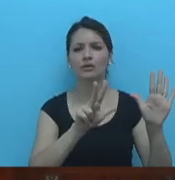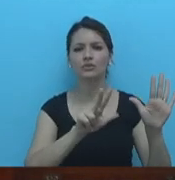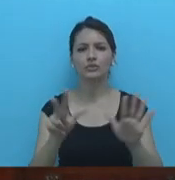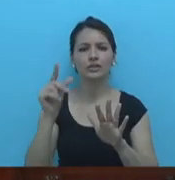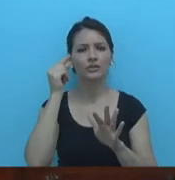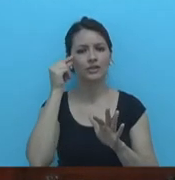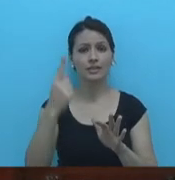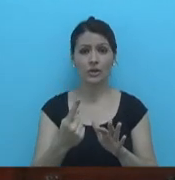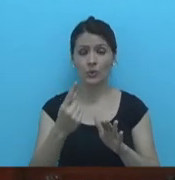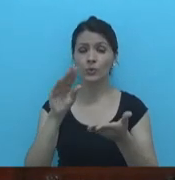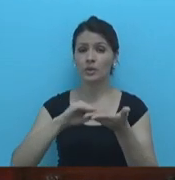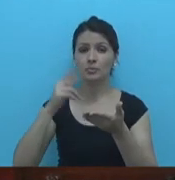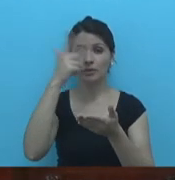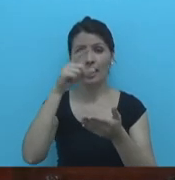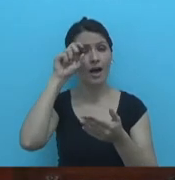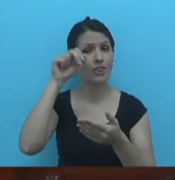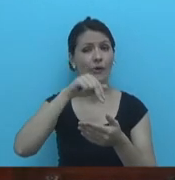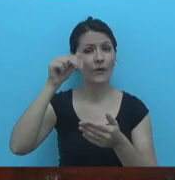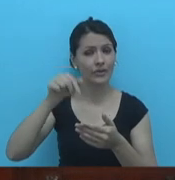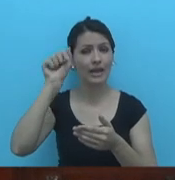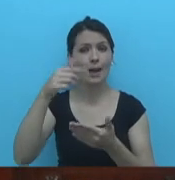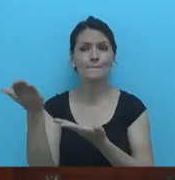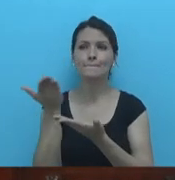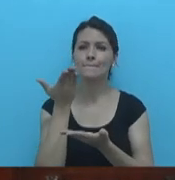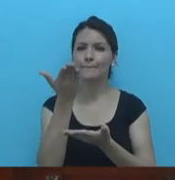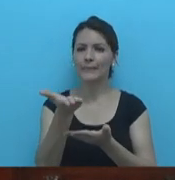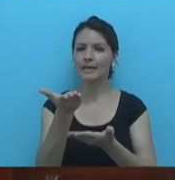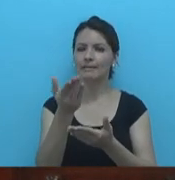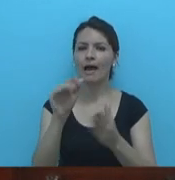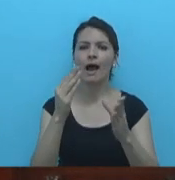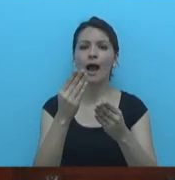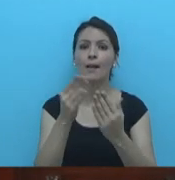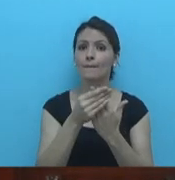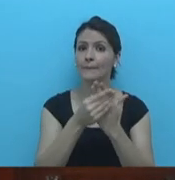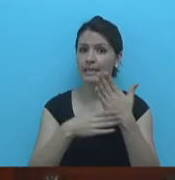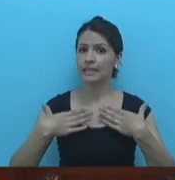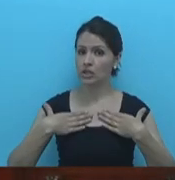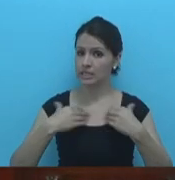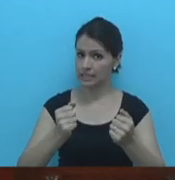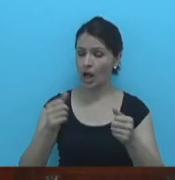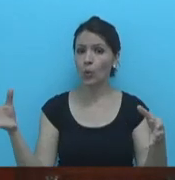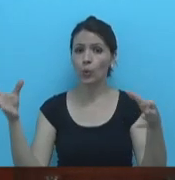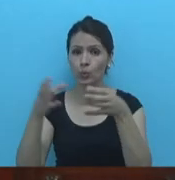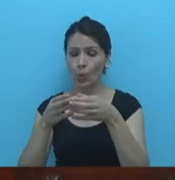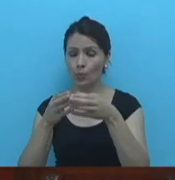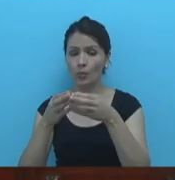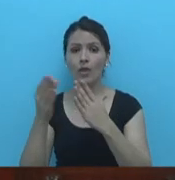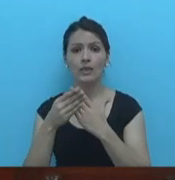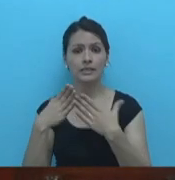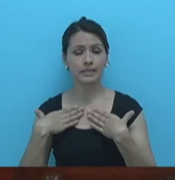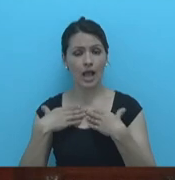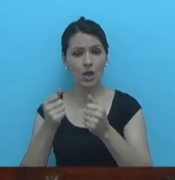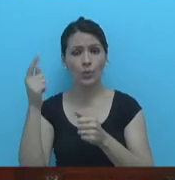33.831 del diputado Jorge Gen, por el cual se solicita a través del Ministerio de Salud y el Consejo Federal de Salud Mental y Adicciones, atento